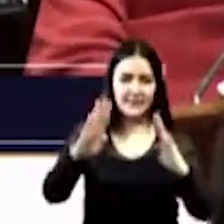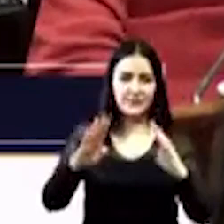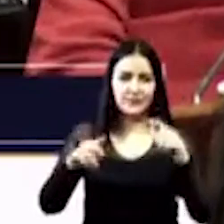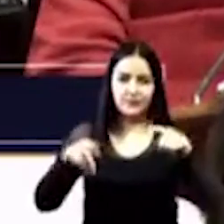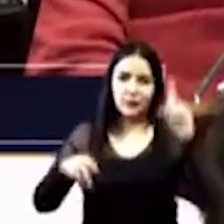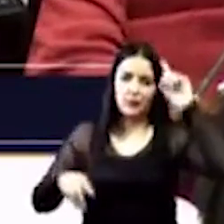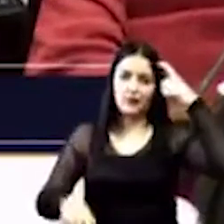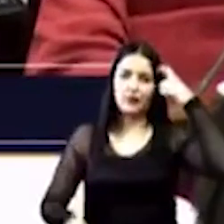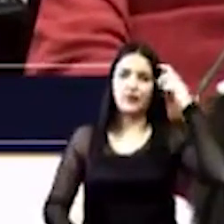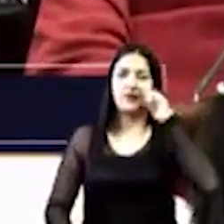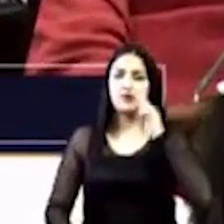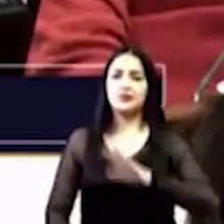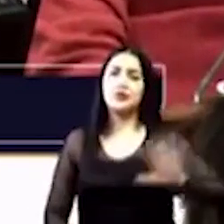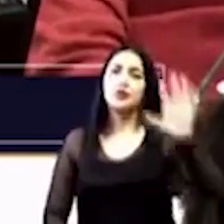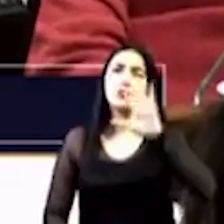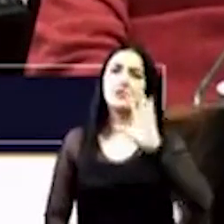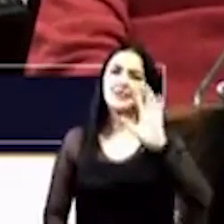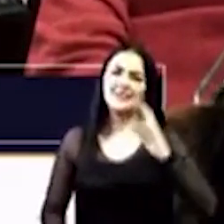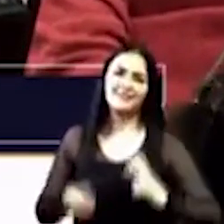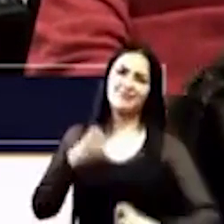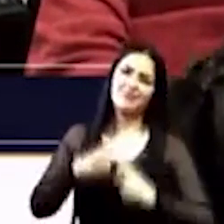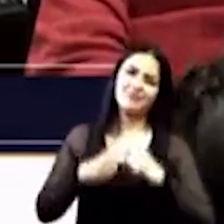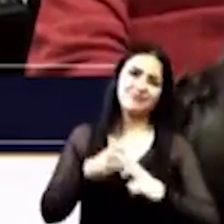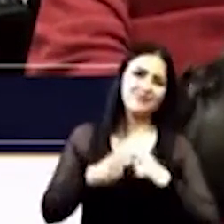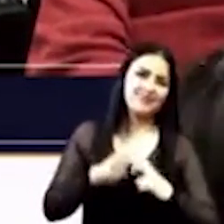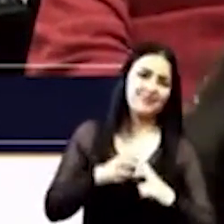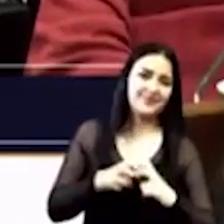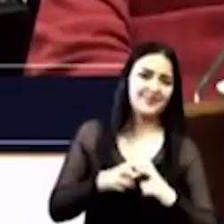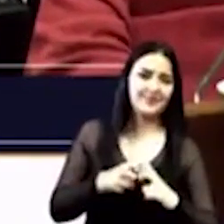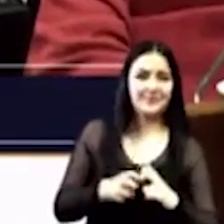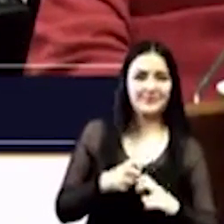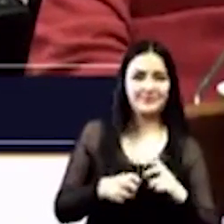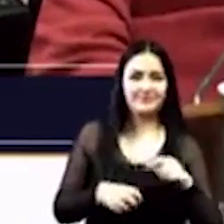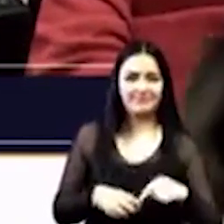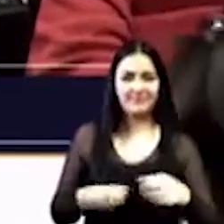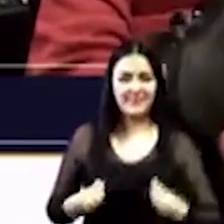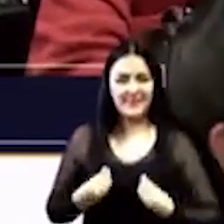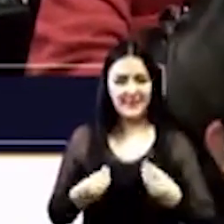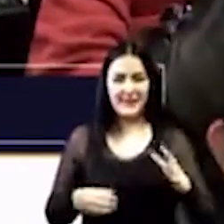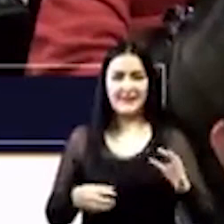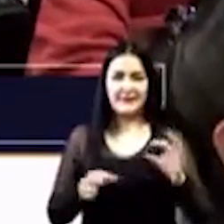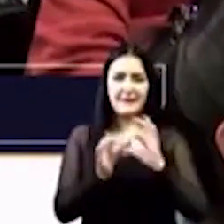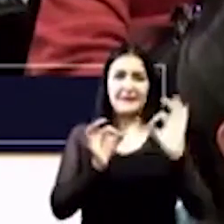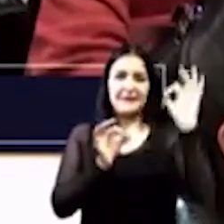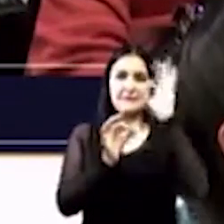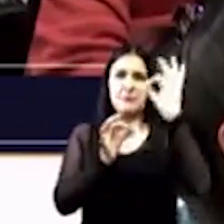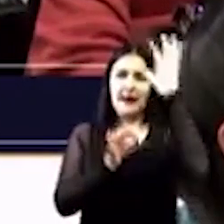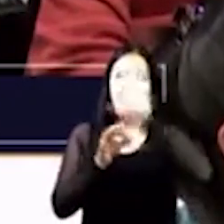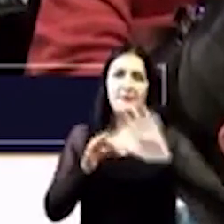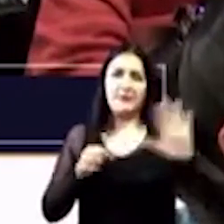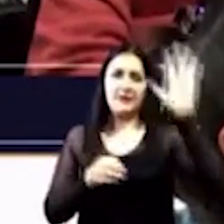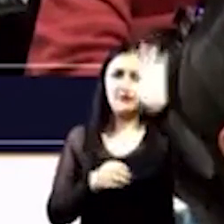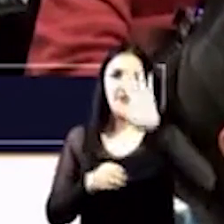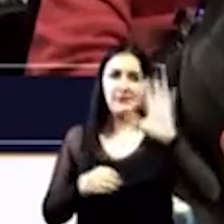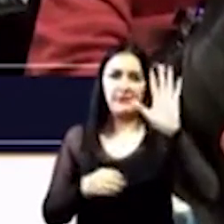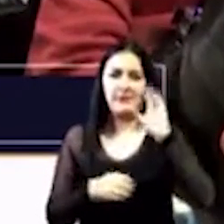nacional frente a la crisis que está viviendo el departamento de Arauca.